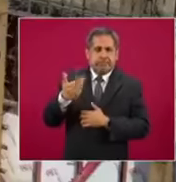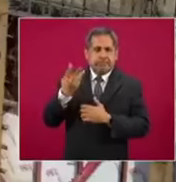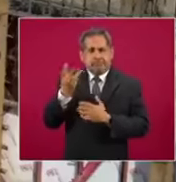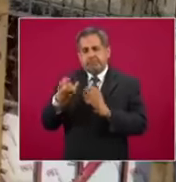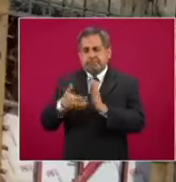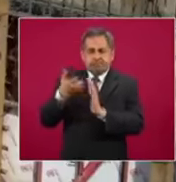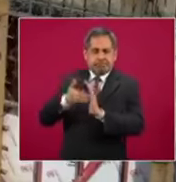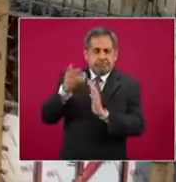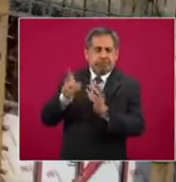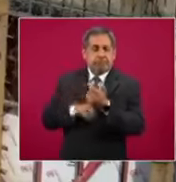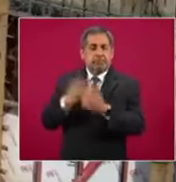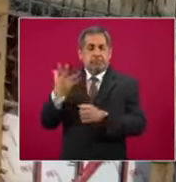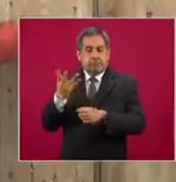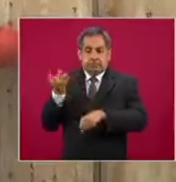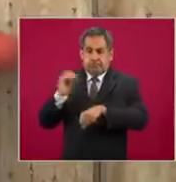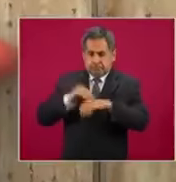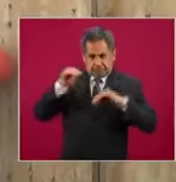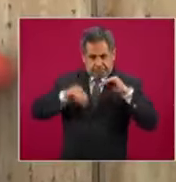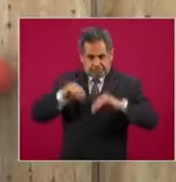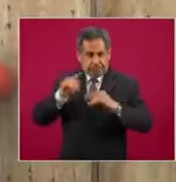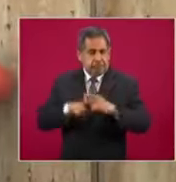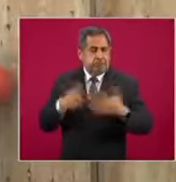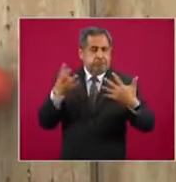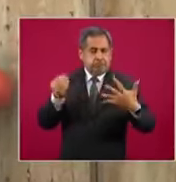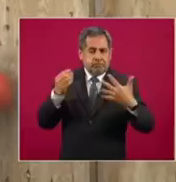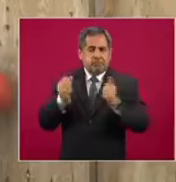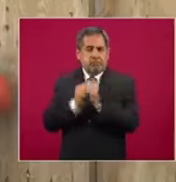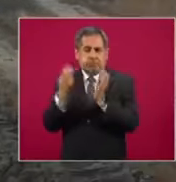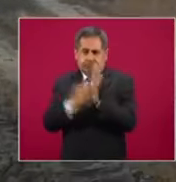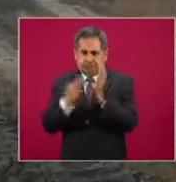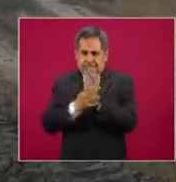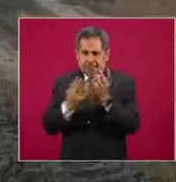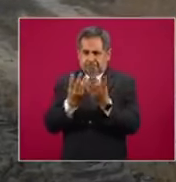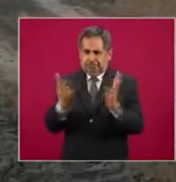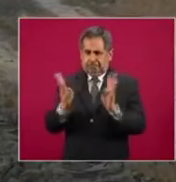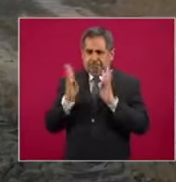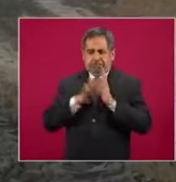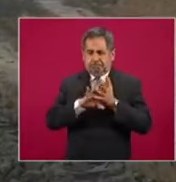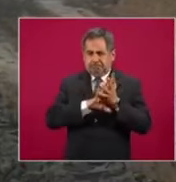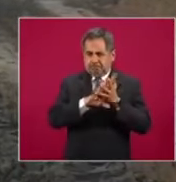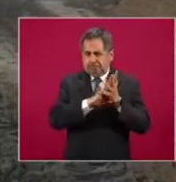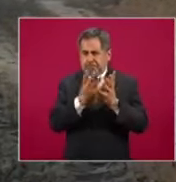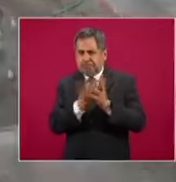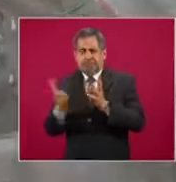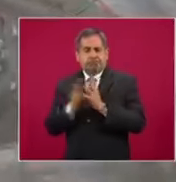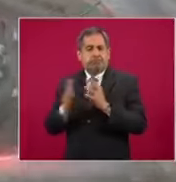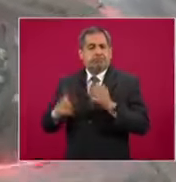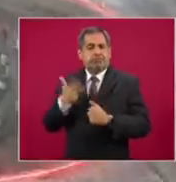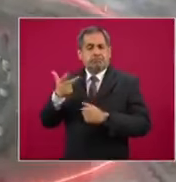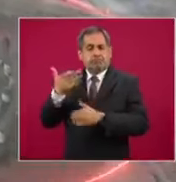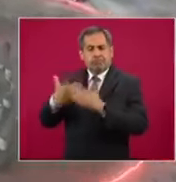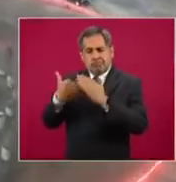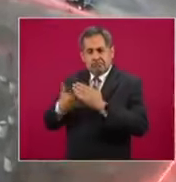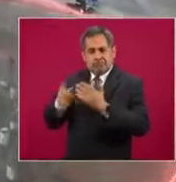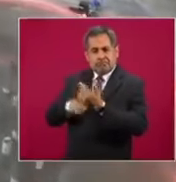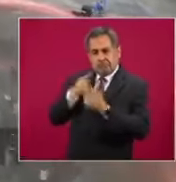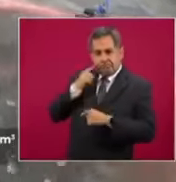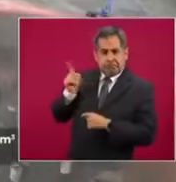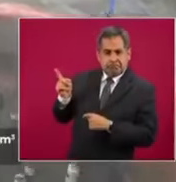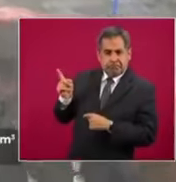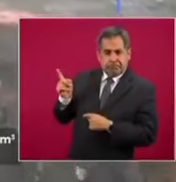cinco en proceso de relleno interior de anillo nueve en armado de acero y colocación de cimbra y ocho formación de capa de reparto en tanques esféricos se